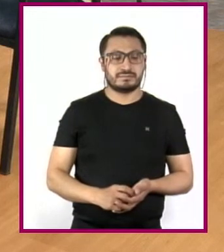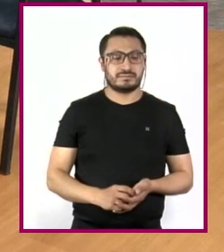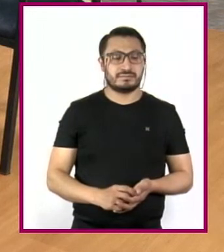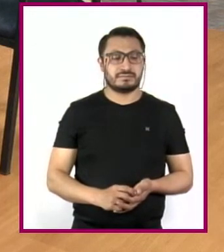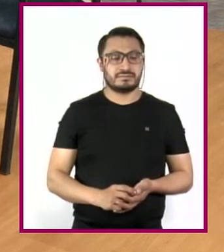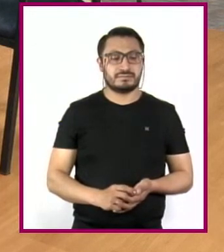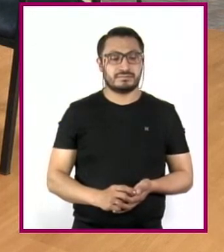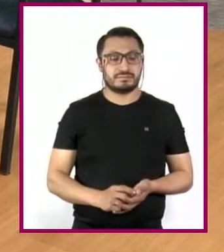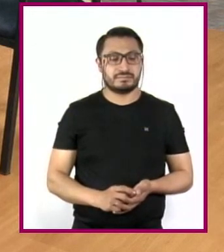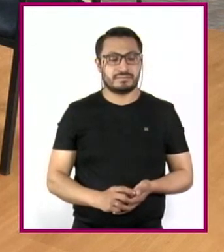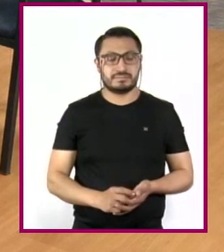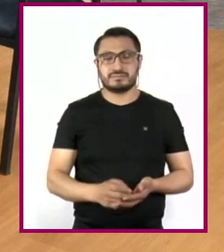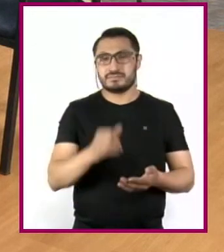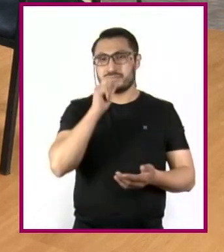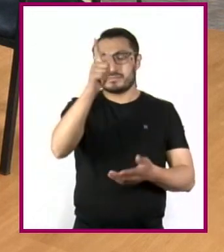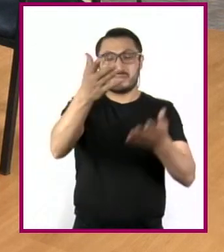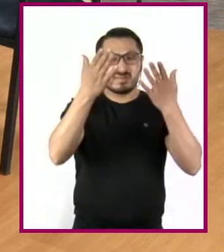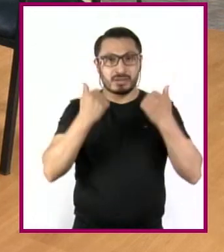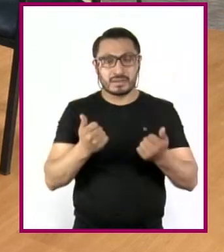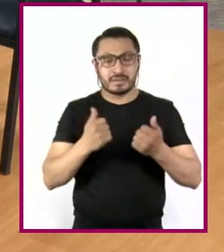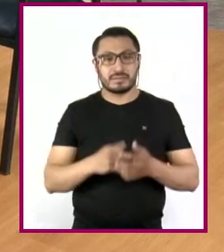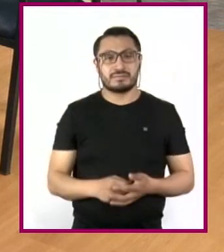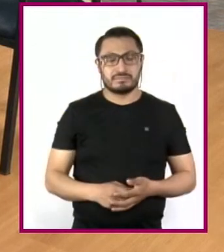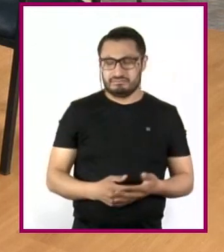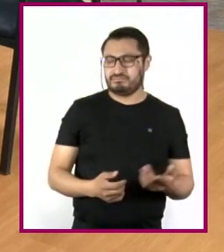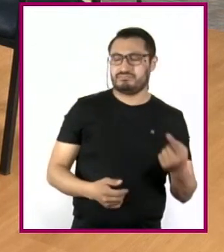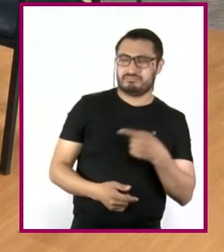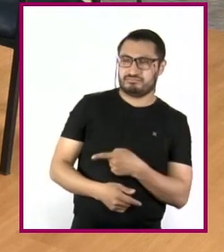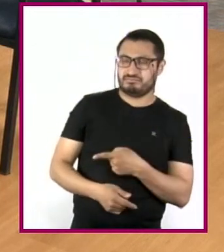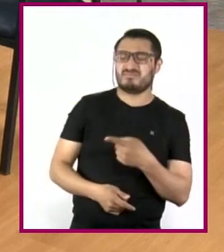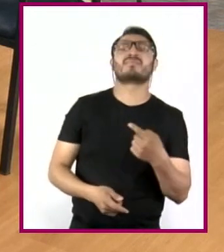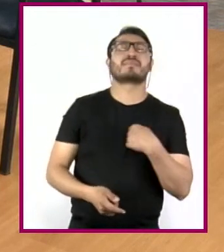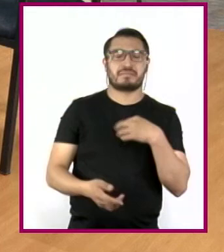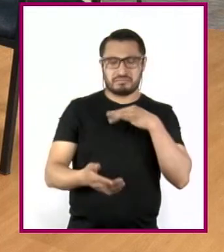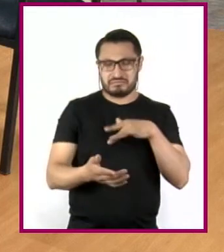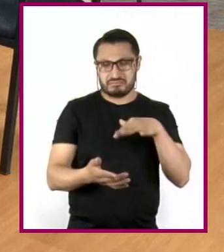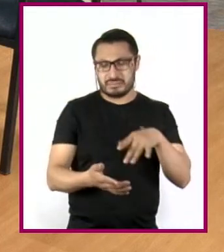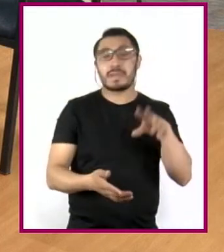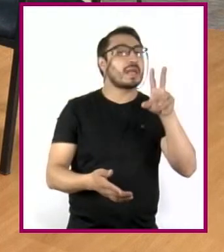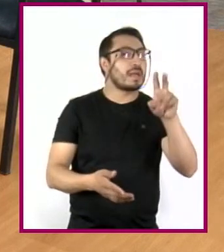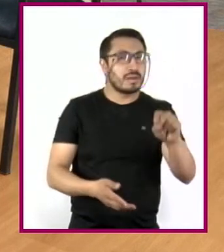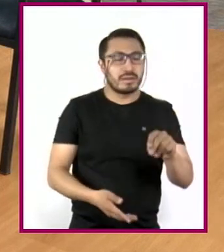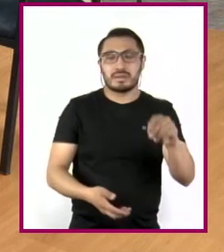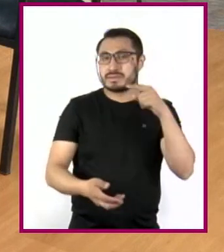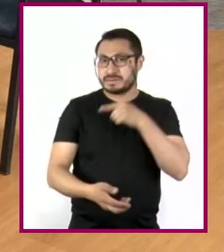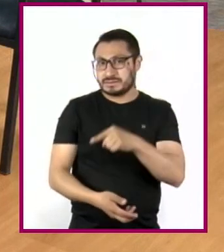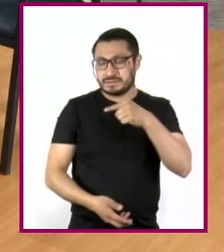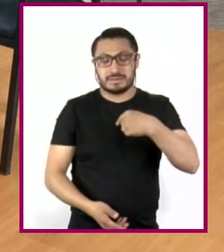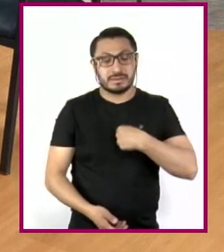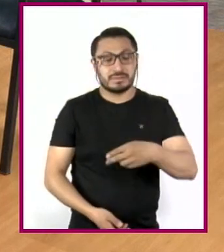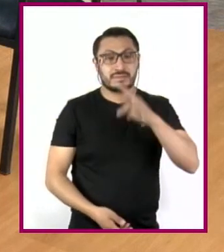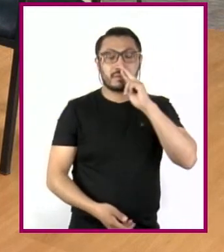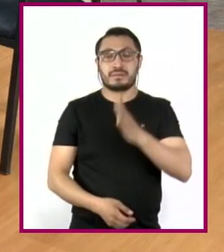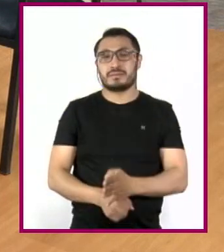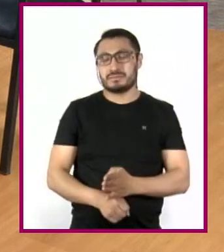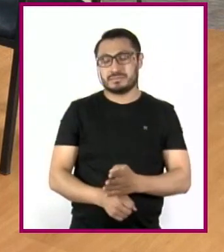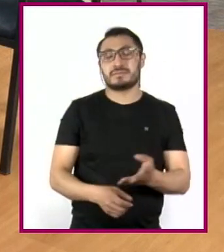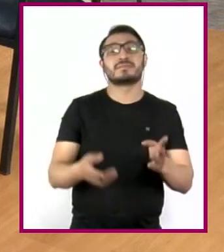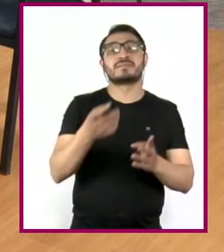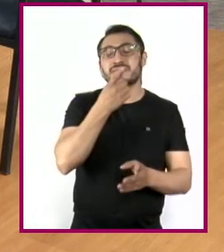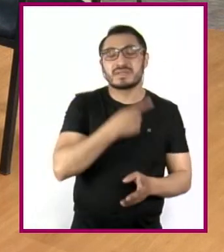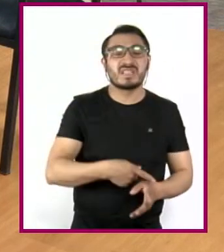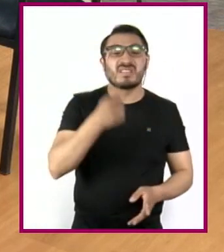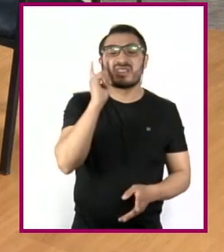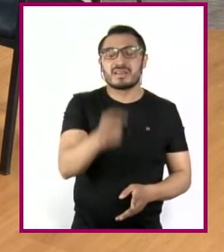No hay alma. Change my mind. ¡Ah, caray! ¿Ese capítulo ya lo vi? No, en este yo estoy a cargo. Pues cuéntame de